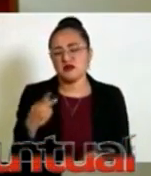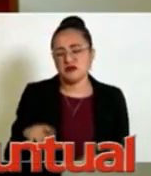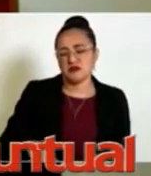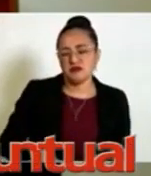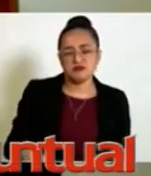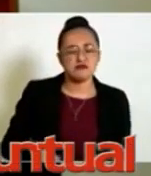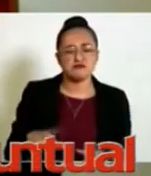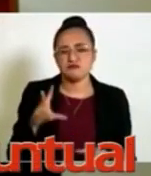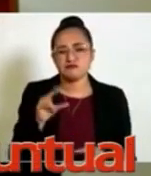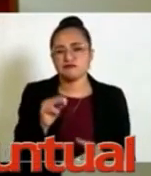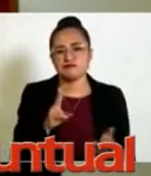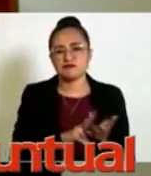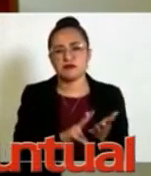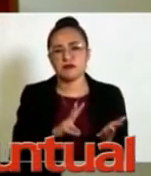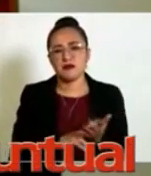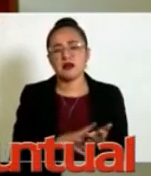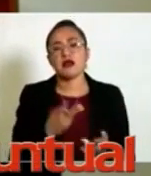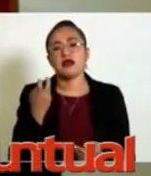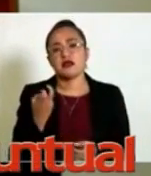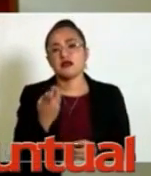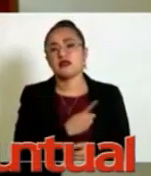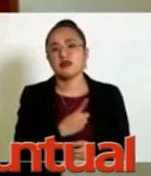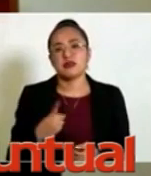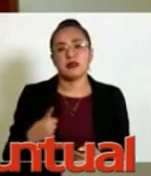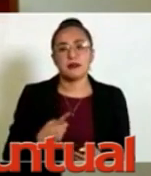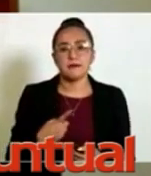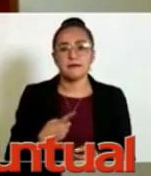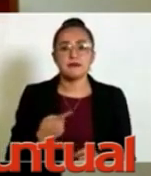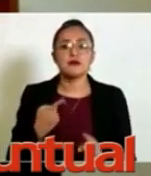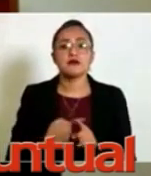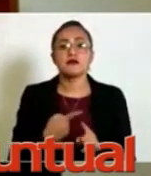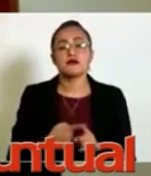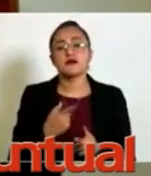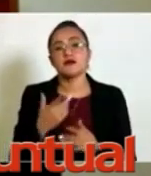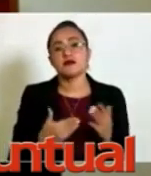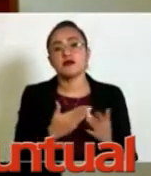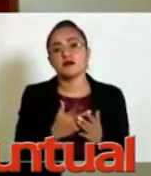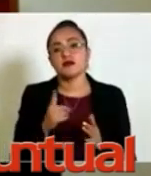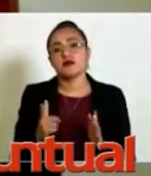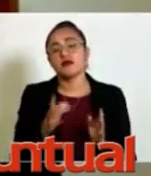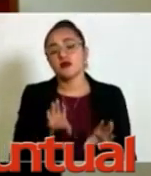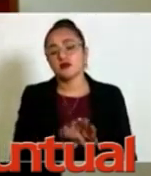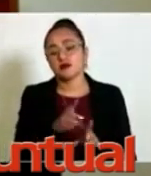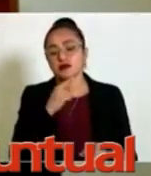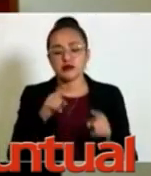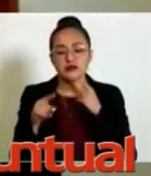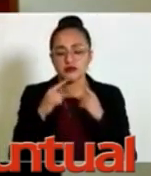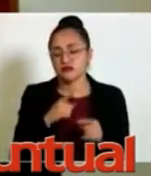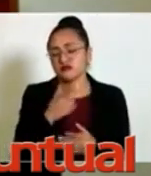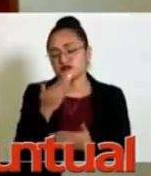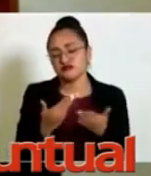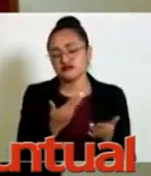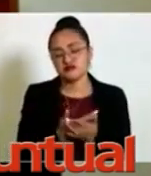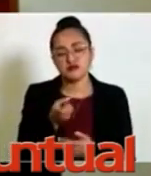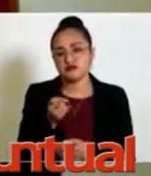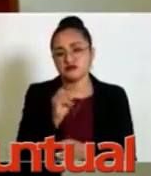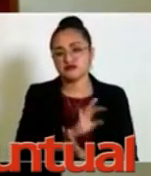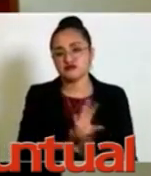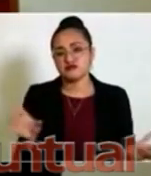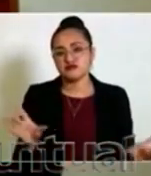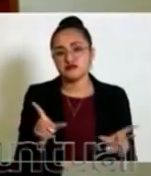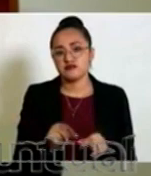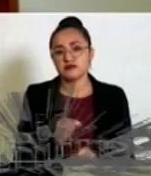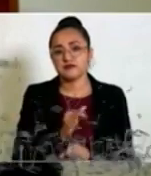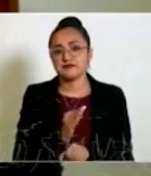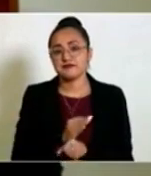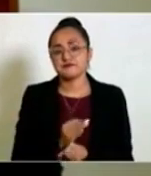pues obviamente tendrán que encauzarse por la vía de la presentación de las denuncias correspondientes. Es la actualización